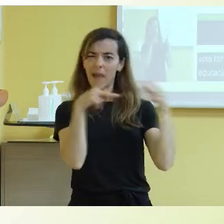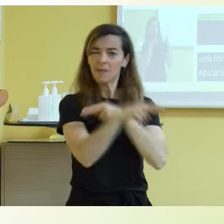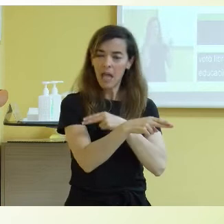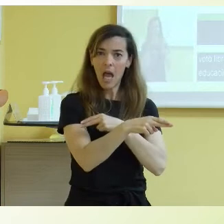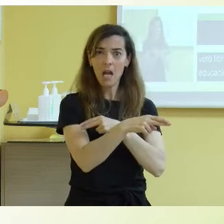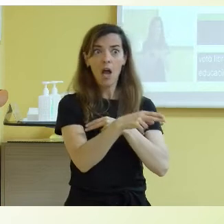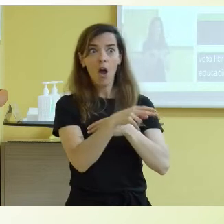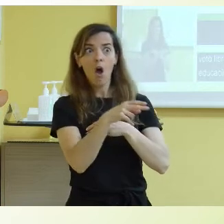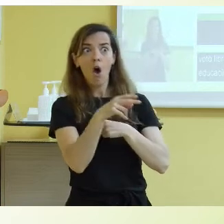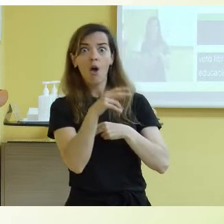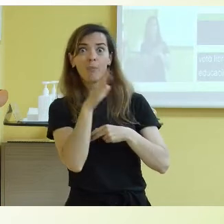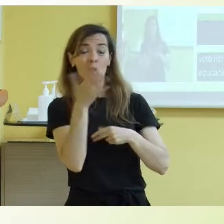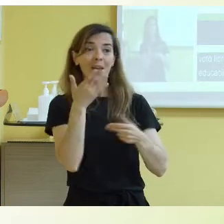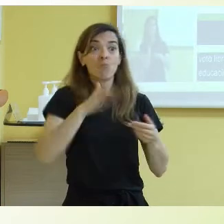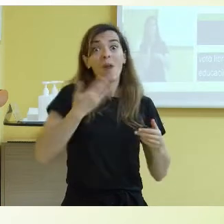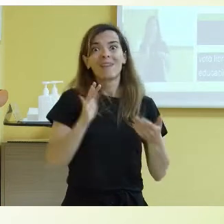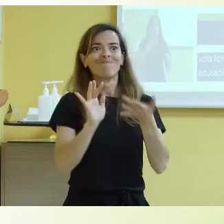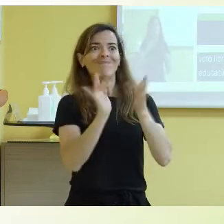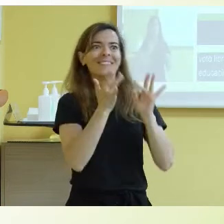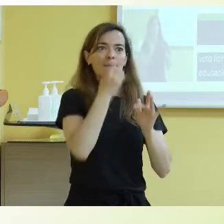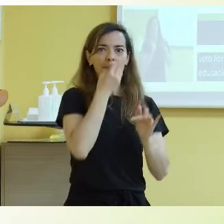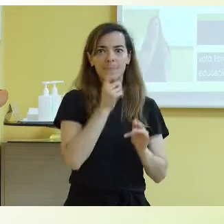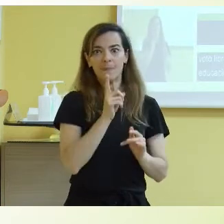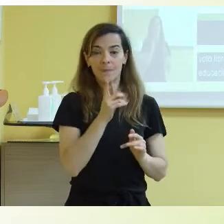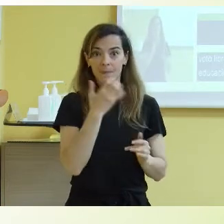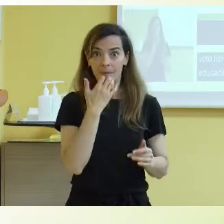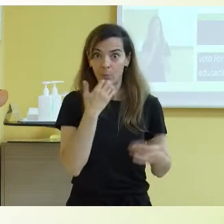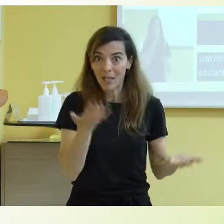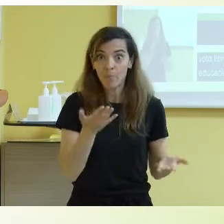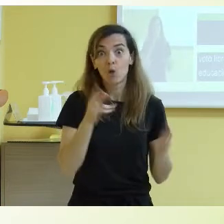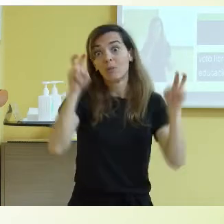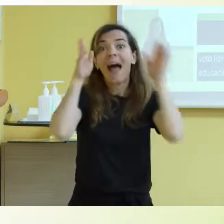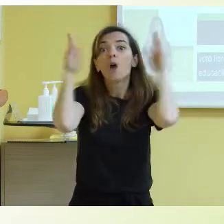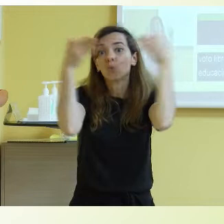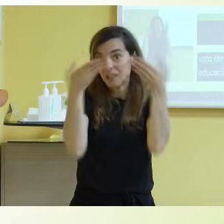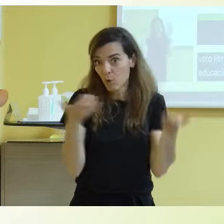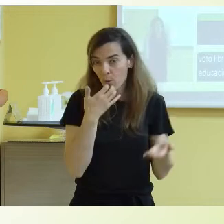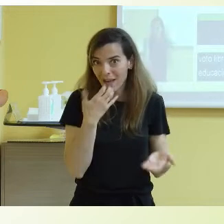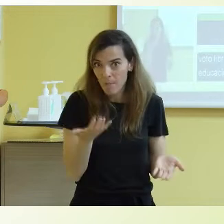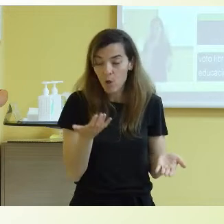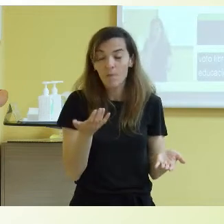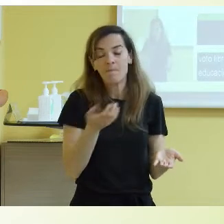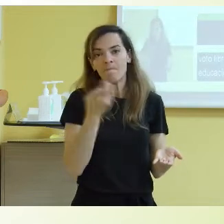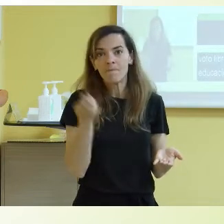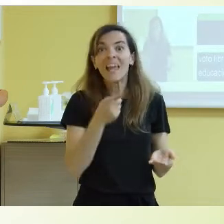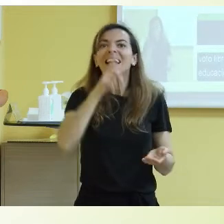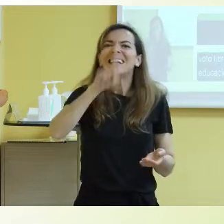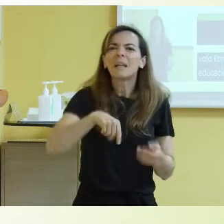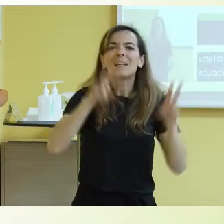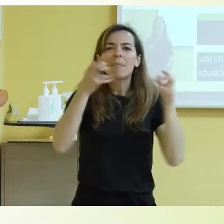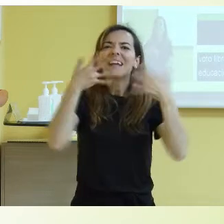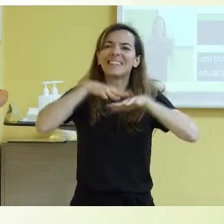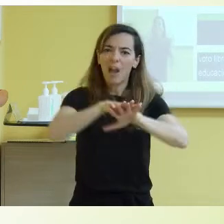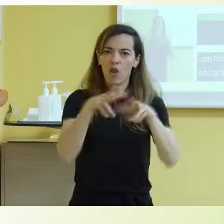manejarme socialmente, como puede pasar, por ejemplo, en el mundo de los trastornos del espectro del autismo. Y luego todo el tema que tiene que ver con la integración